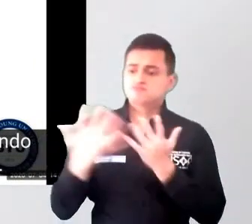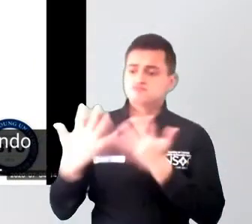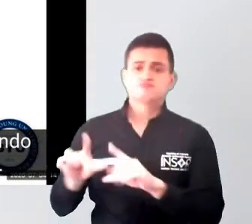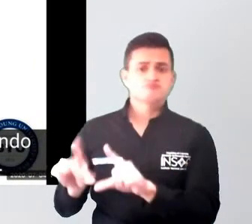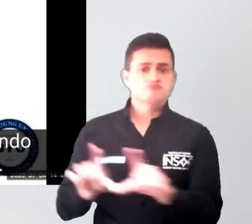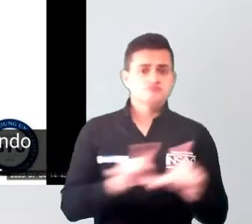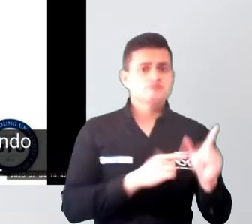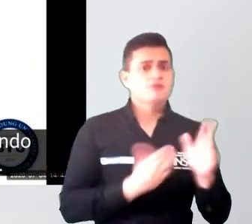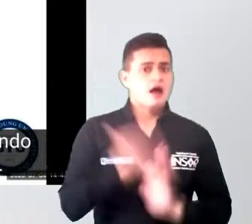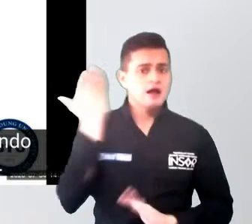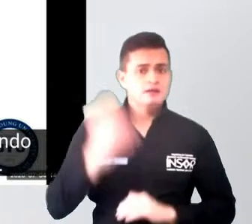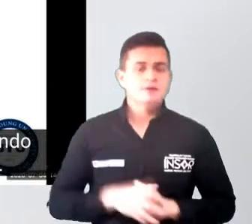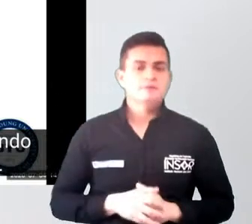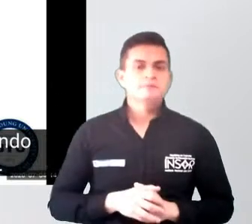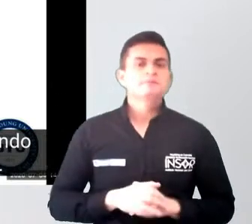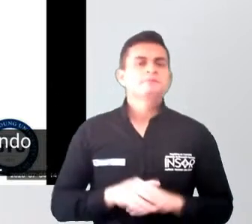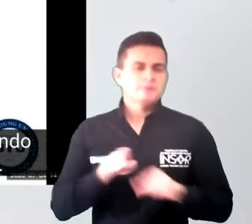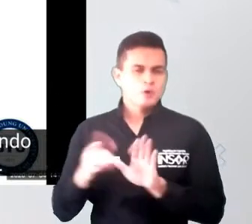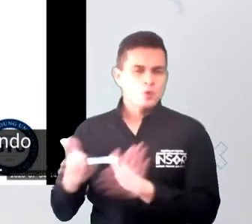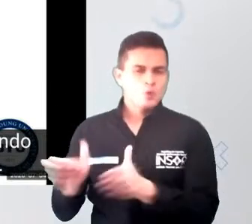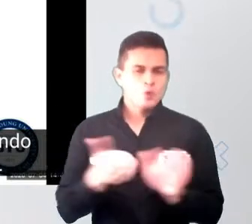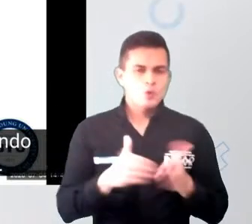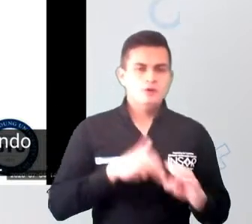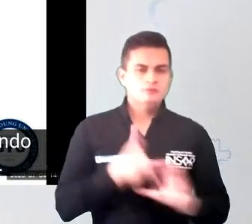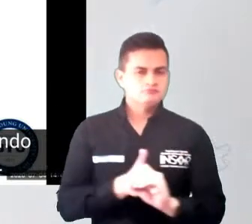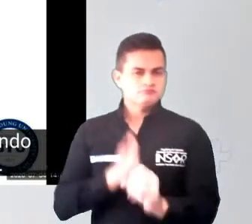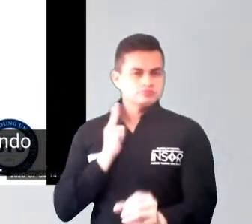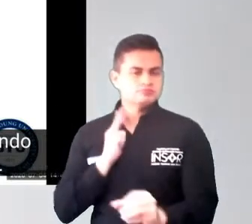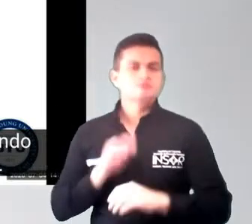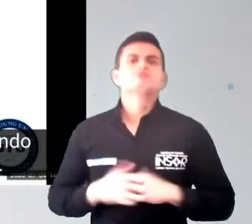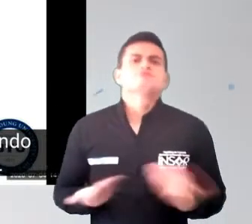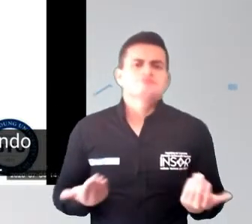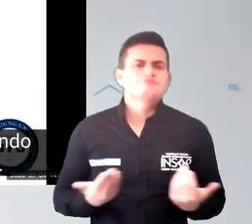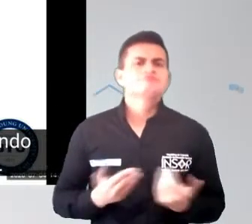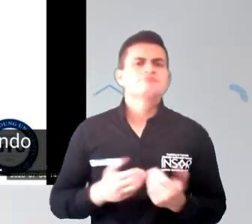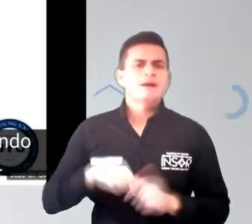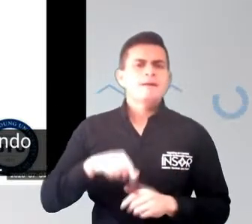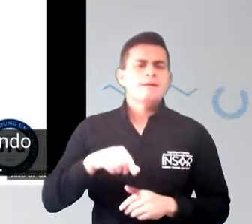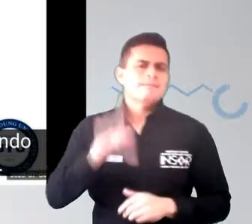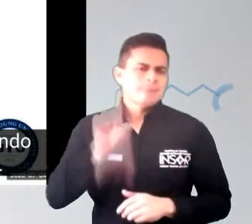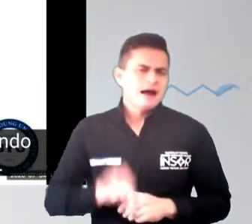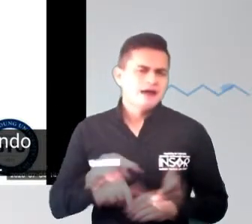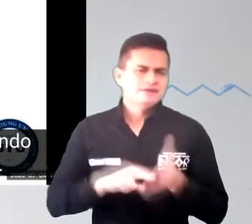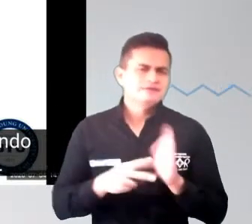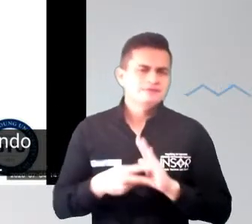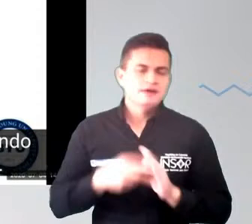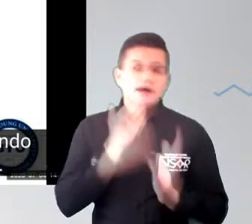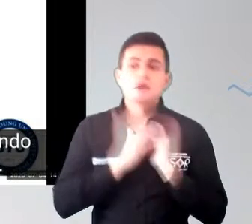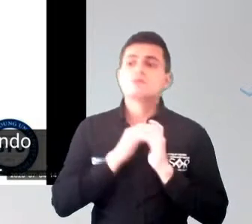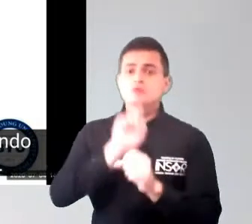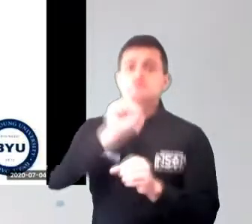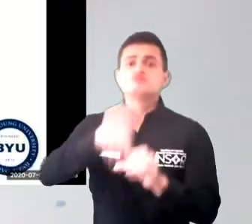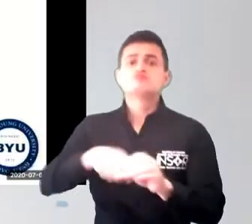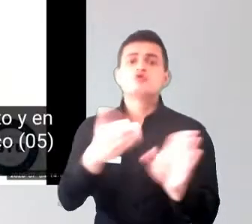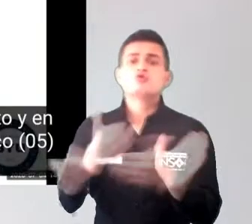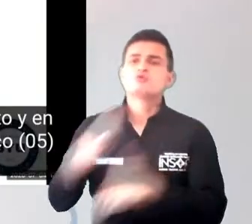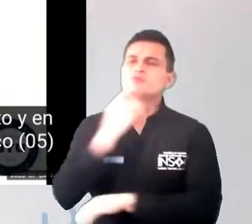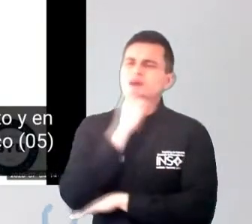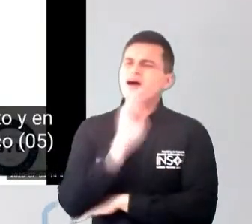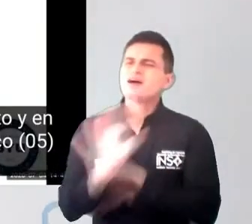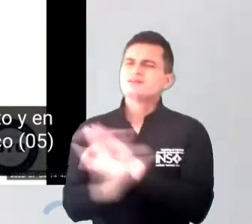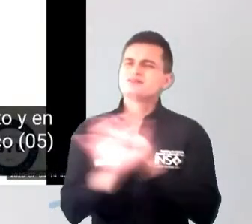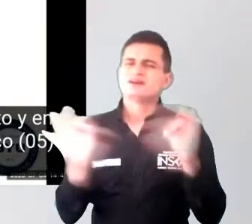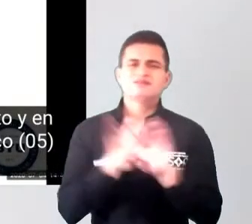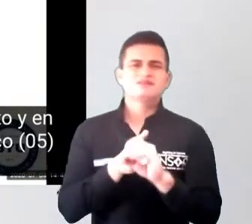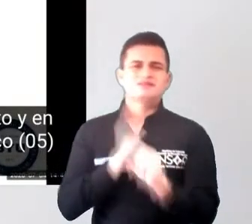Las tasas de retiro en estos cursos también son muy bajas. El retiro es cuando alguien se inscribe y luego abandona la clase en